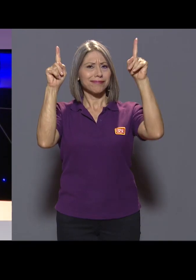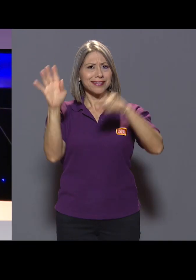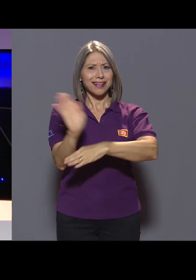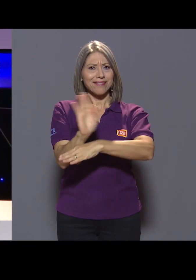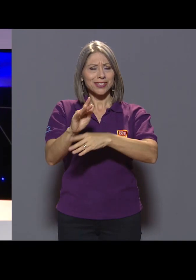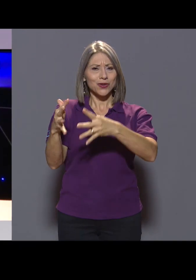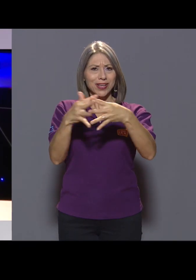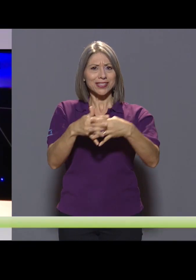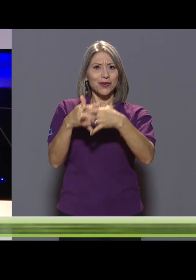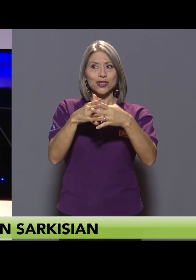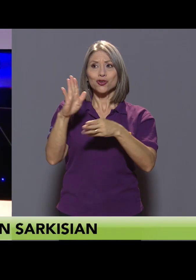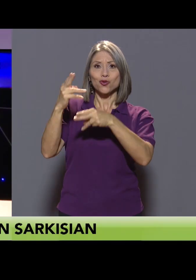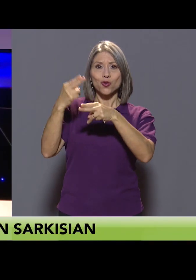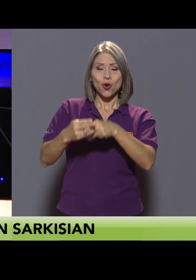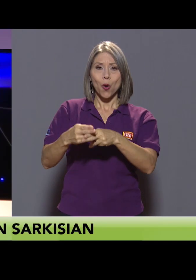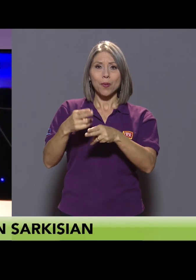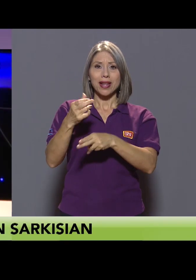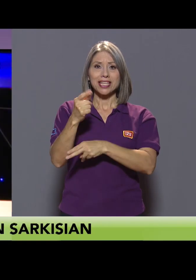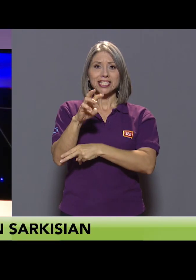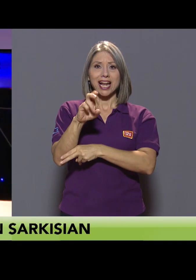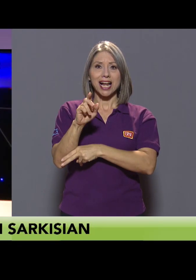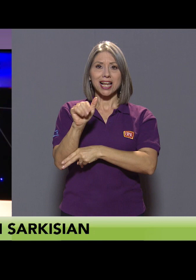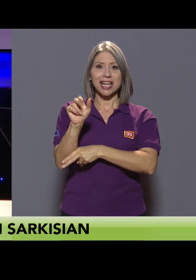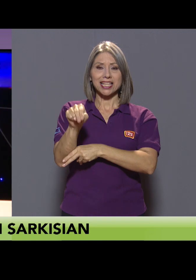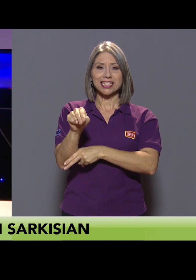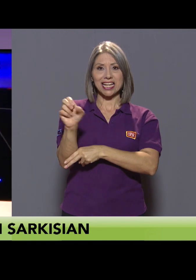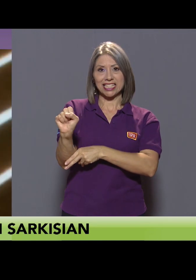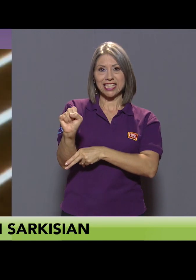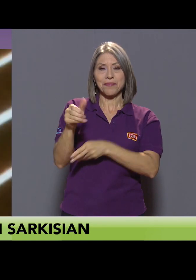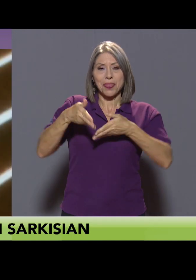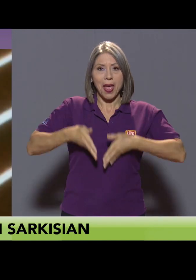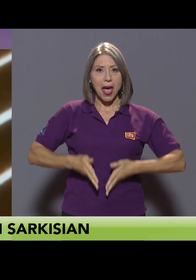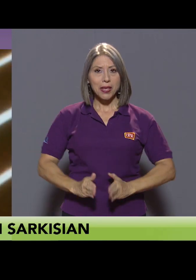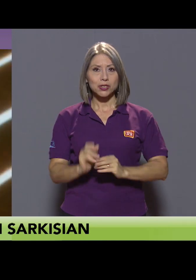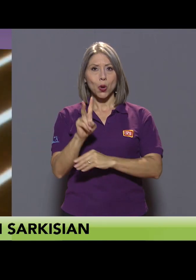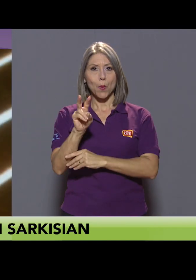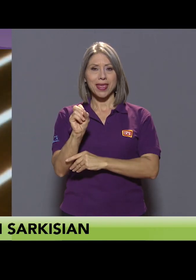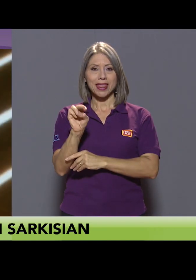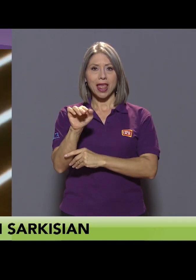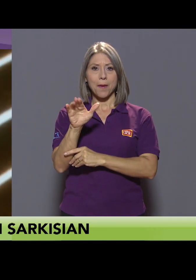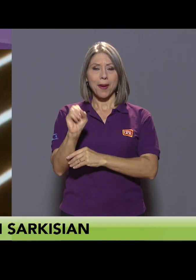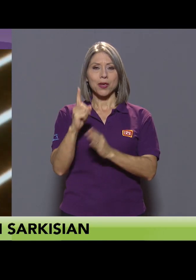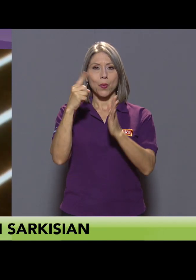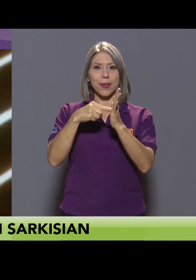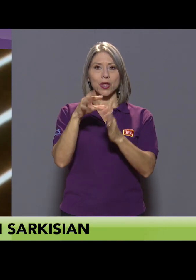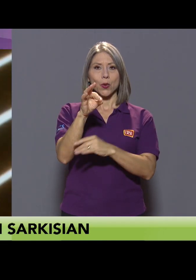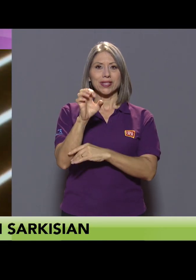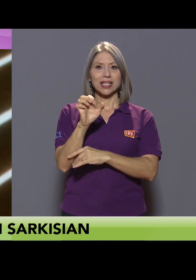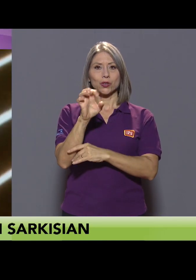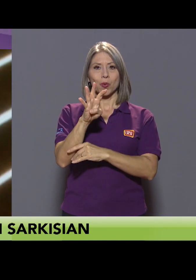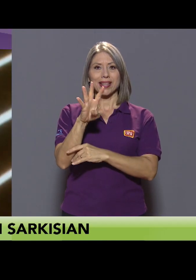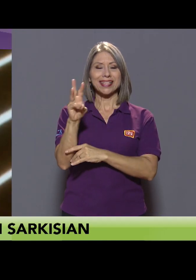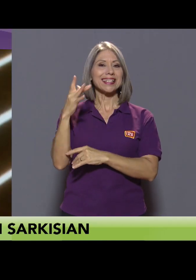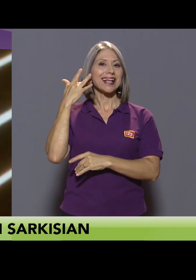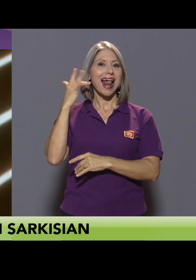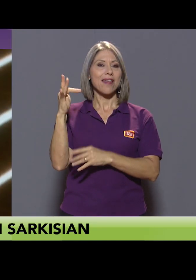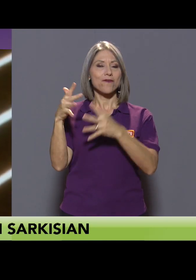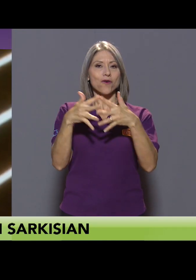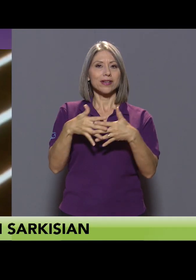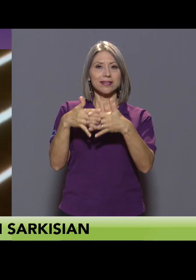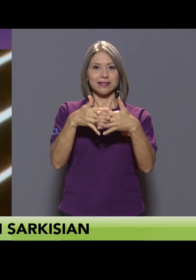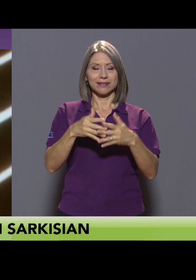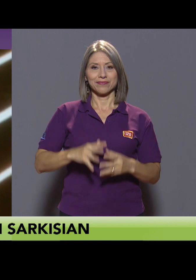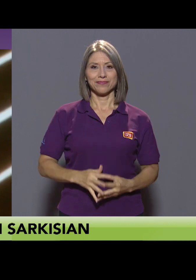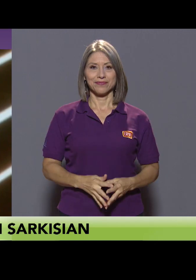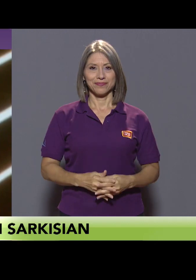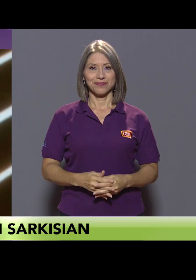de la televisión estadounidense, cuyo nombre de pila es Sherilyn Sarkisian, nació el 20 de mayo de 1946 en California, Estados